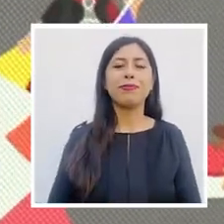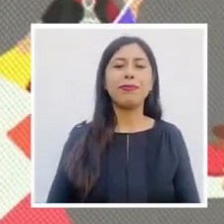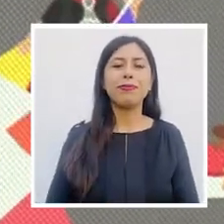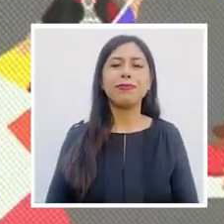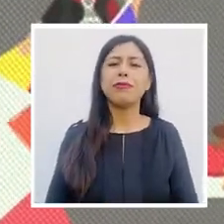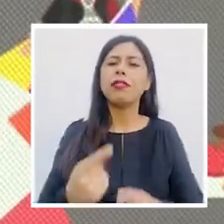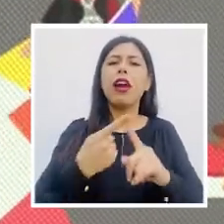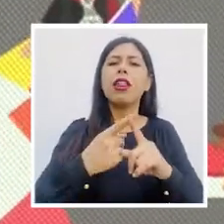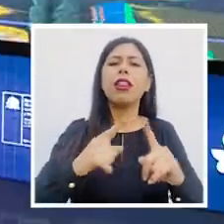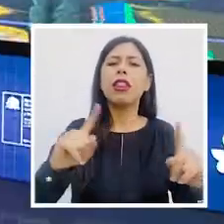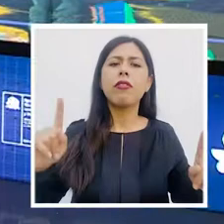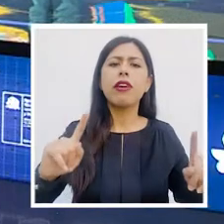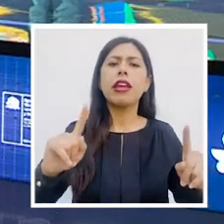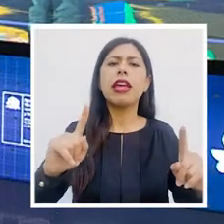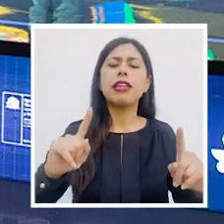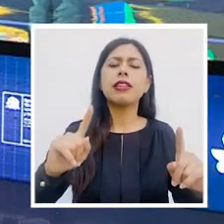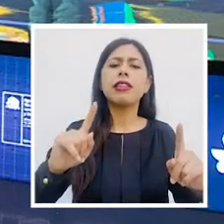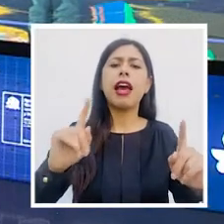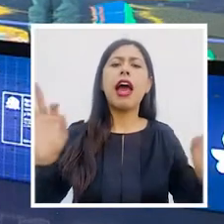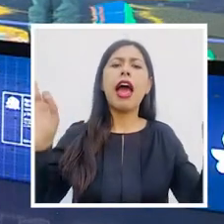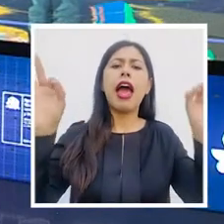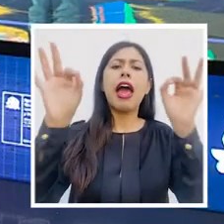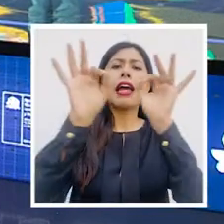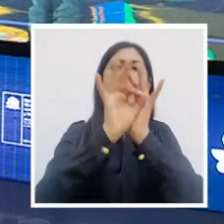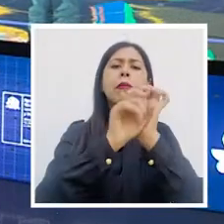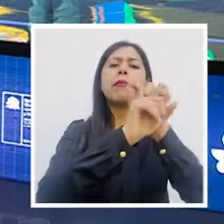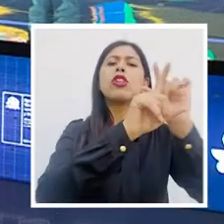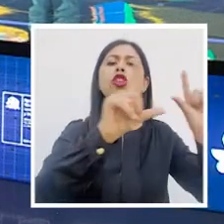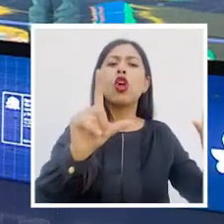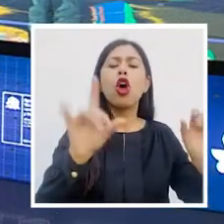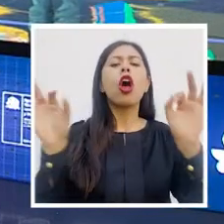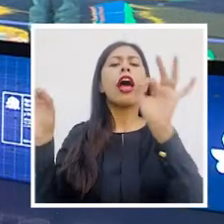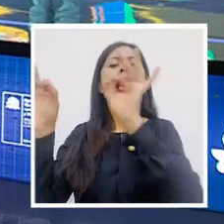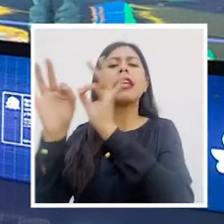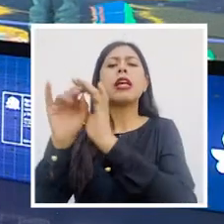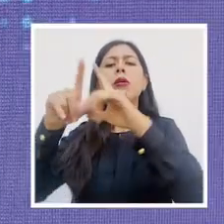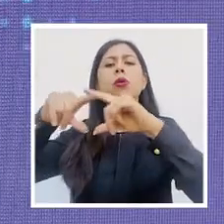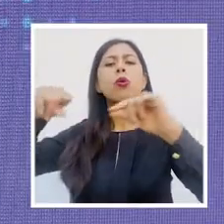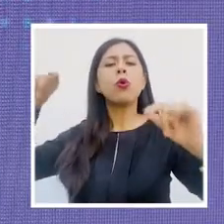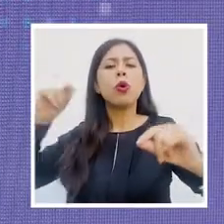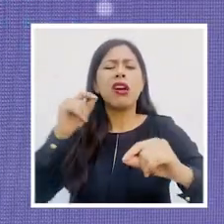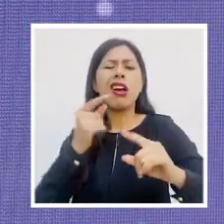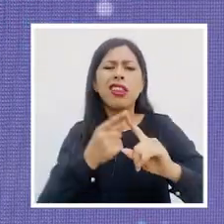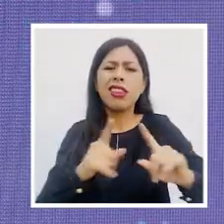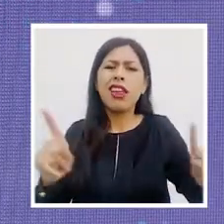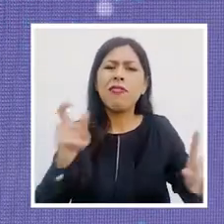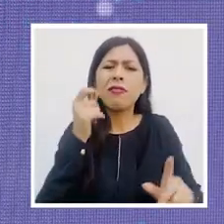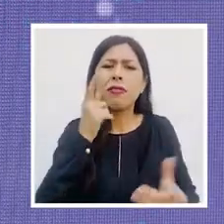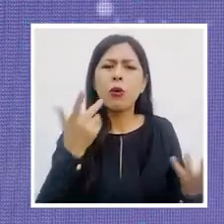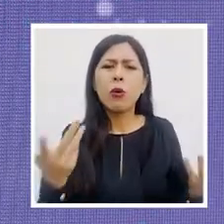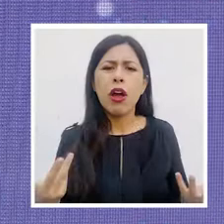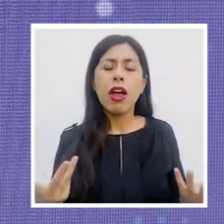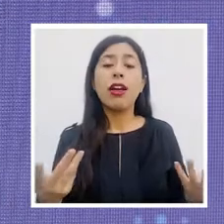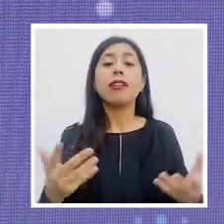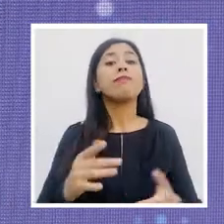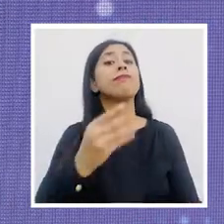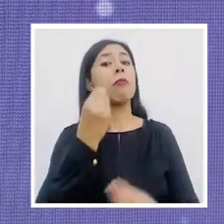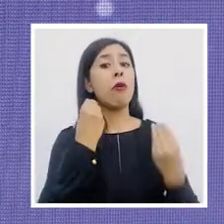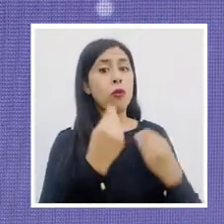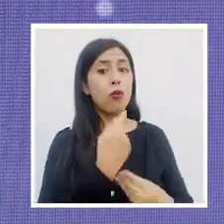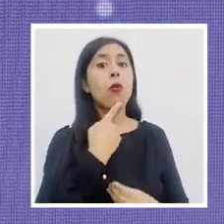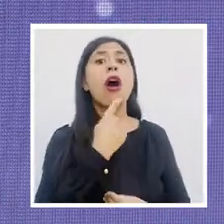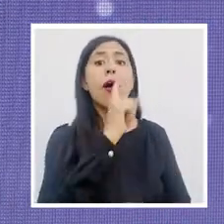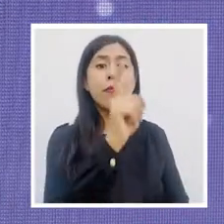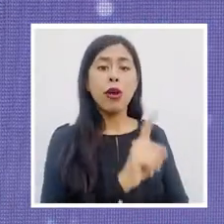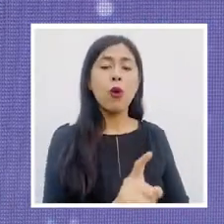¿Cuál es la diferencia entre un eclipse solar y un eclipse de Luna, Mario? Muy buena pregunta. El eclipse solar, como